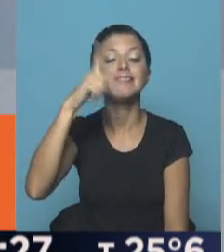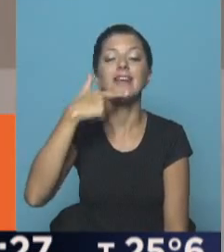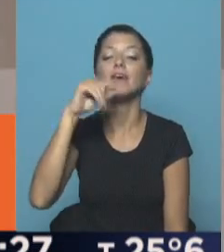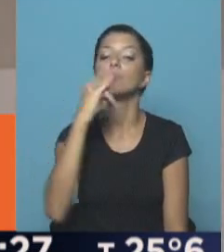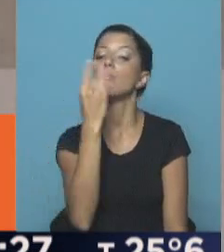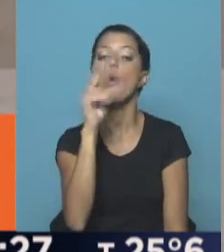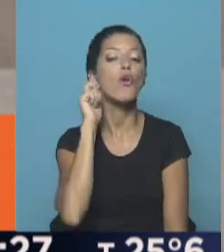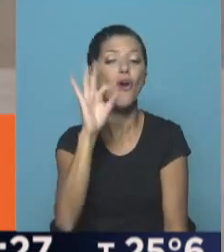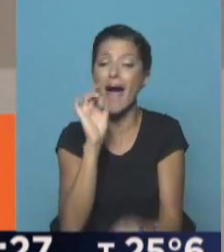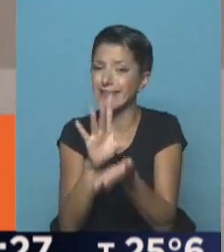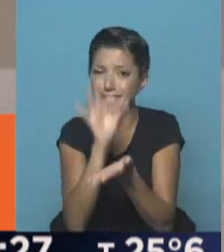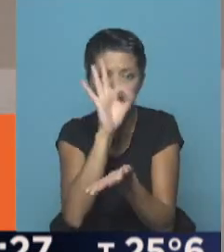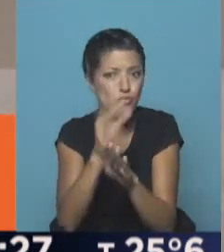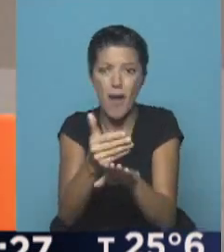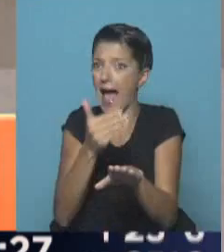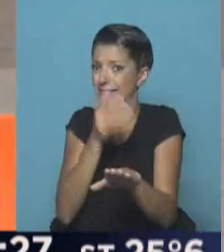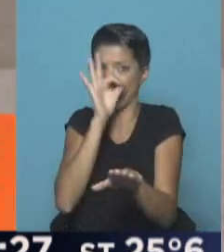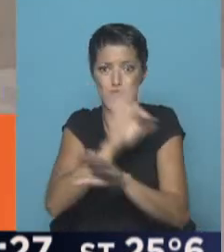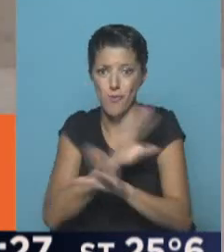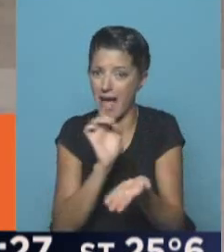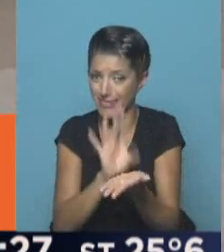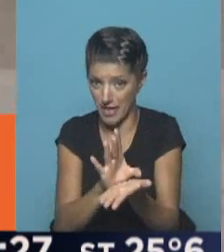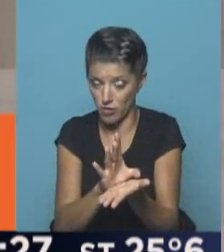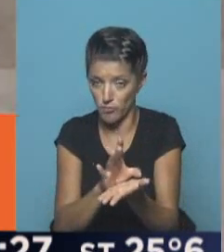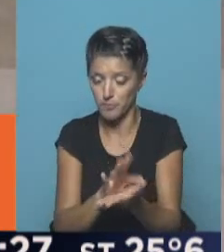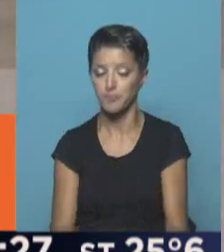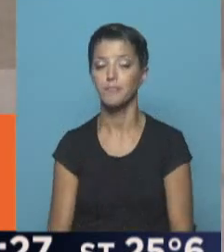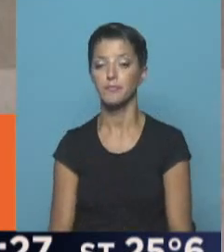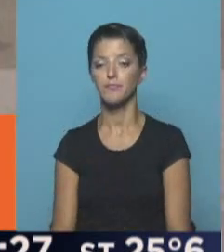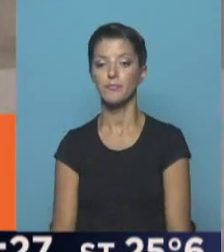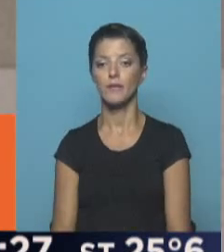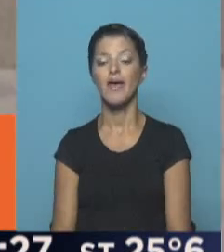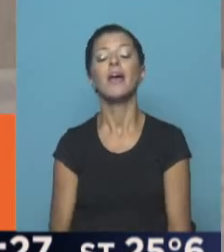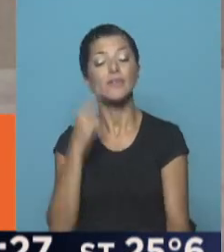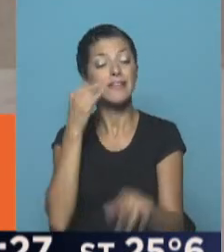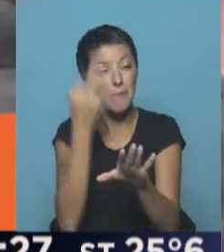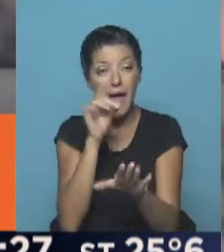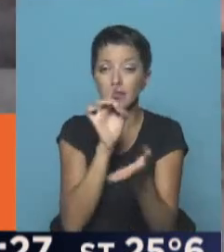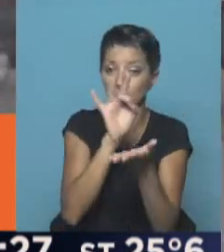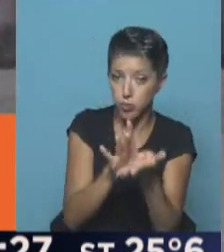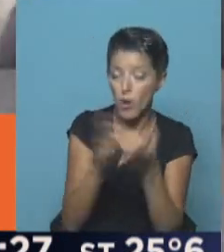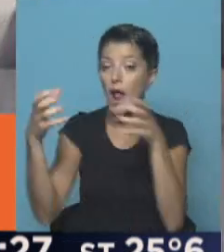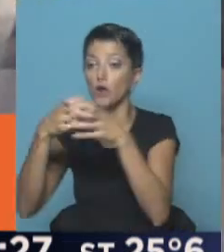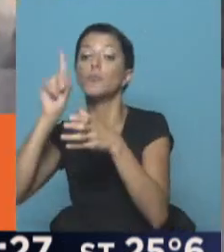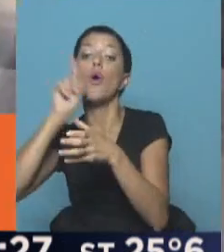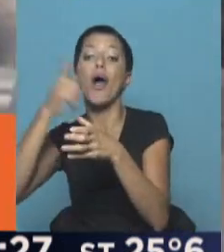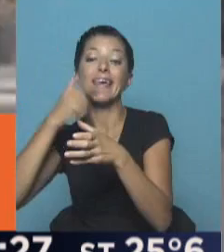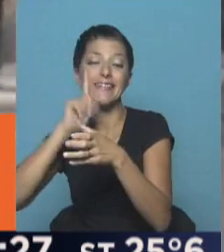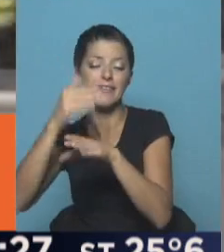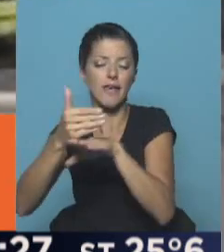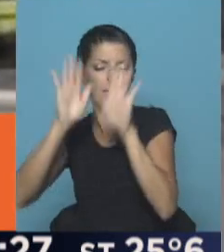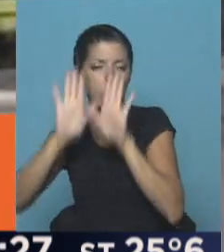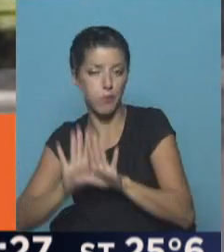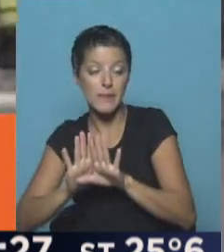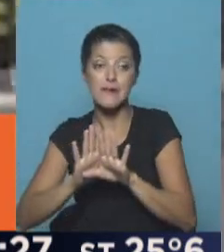si efectivamente este atentado ha sido planificado por el Daesh o el ISIS, bueno, San